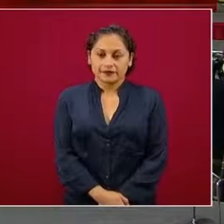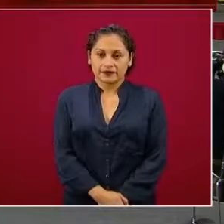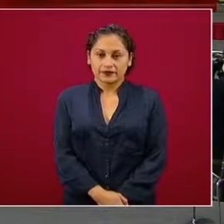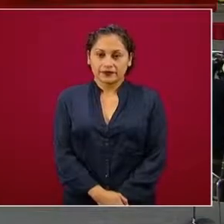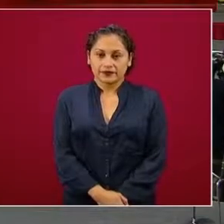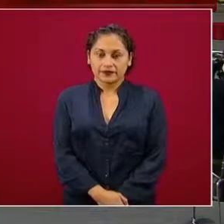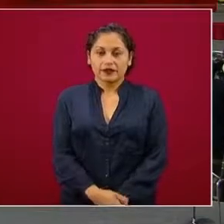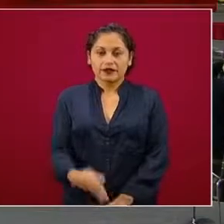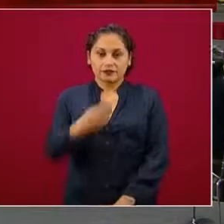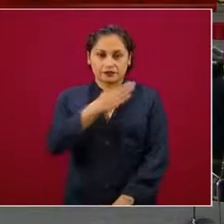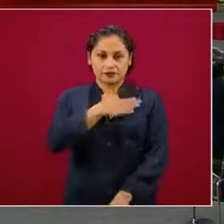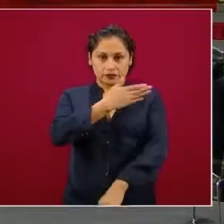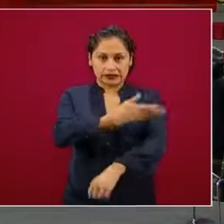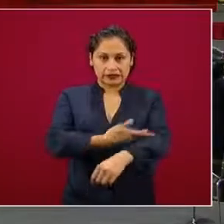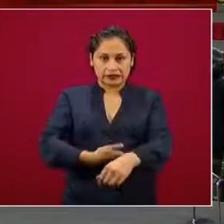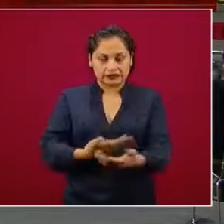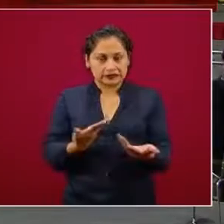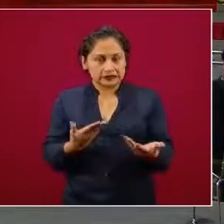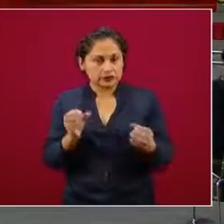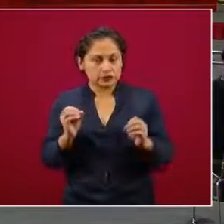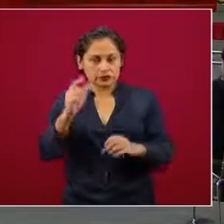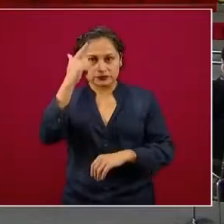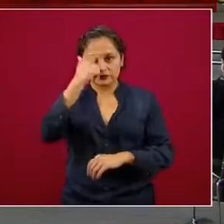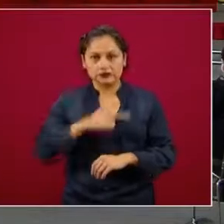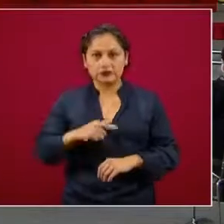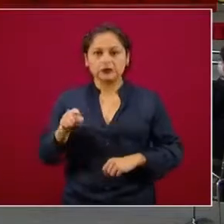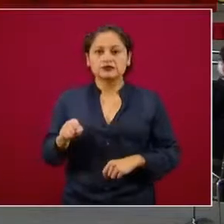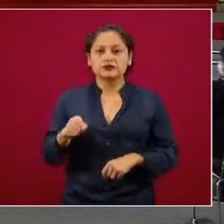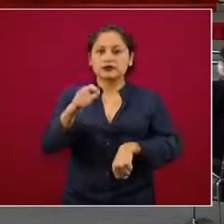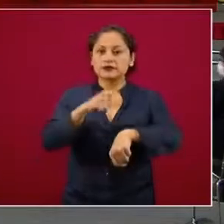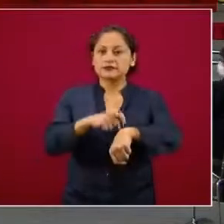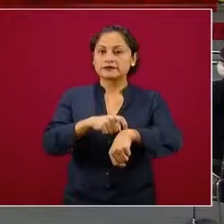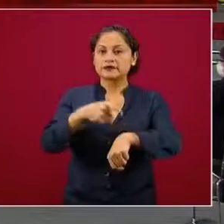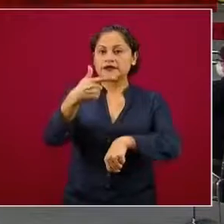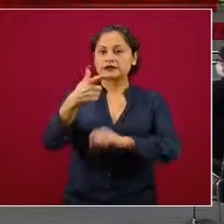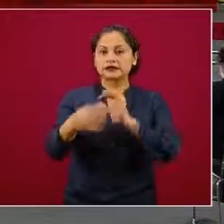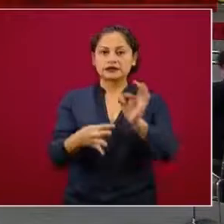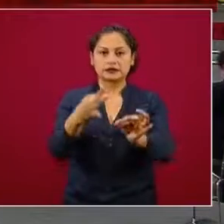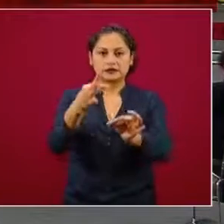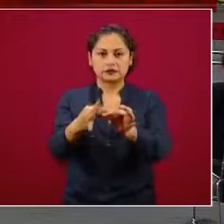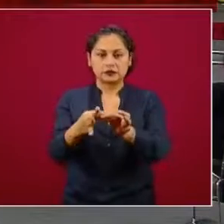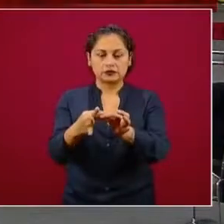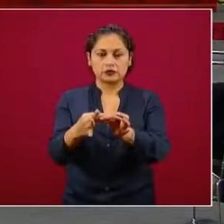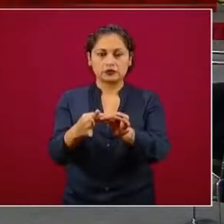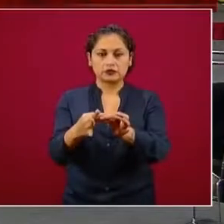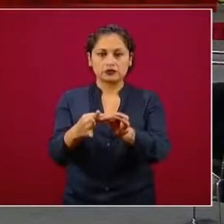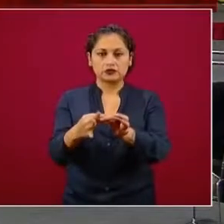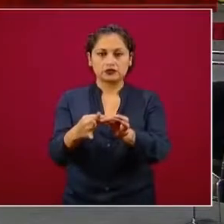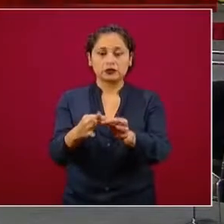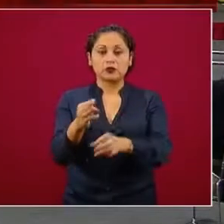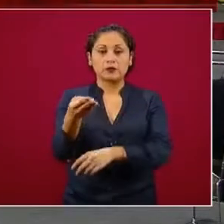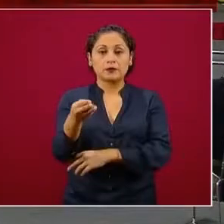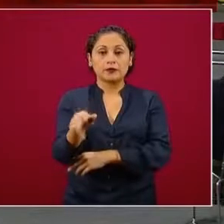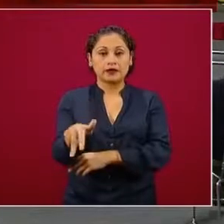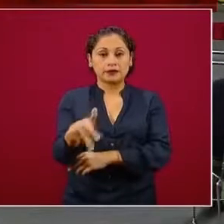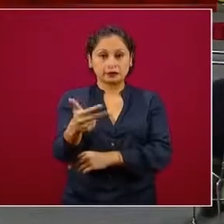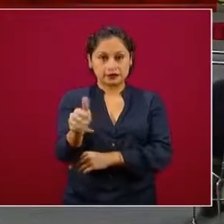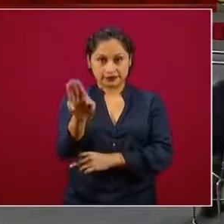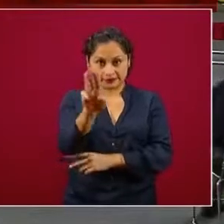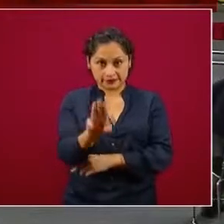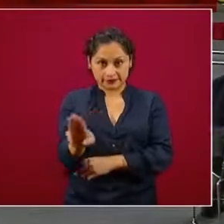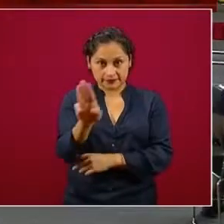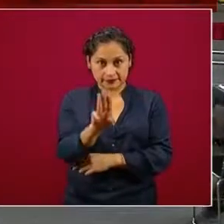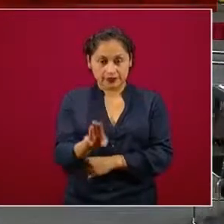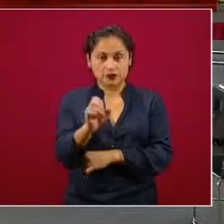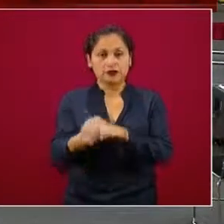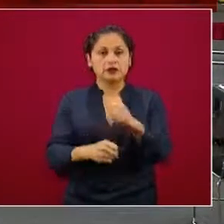buenas tardes o noches. Son las 19 horas en punto del miércoles 13 de mayo del